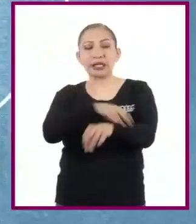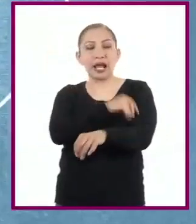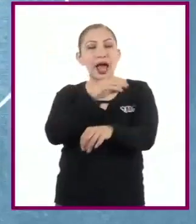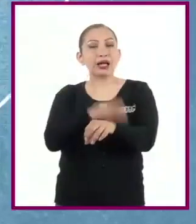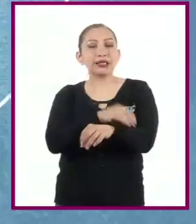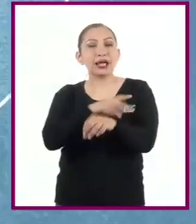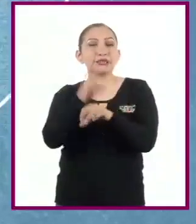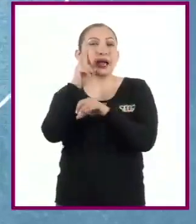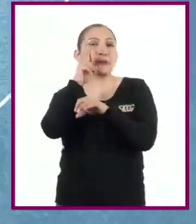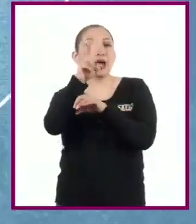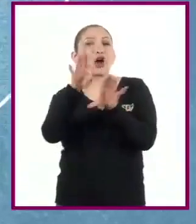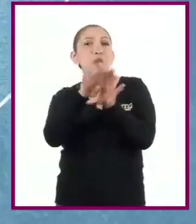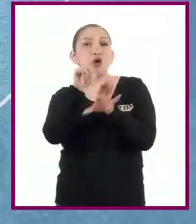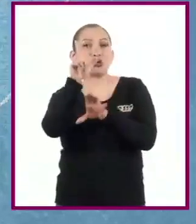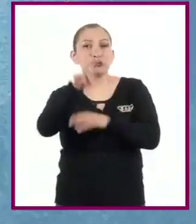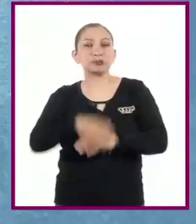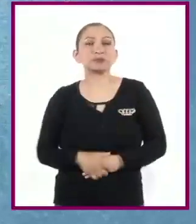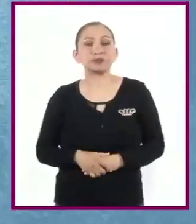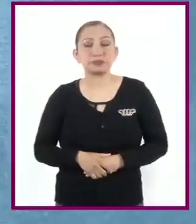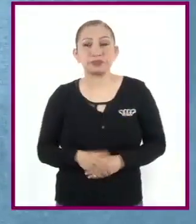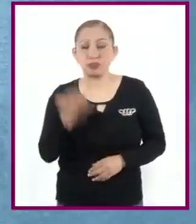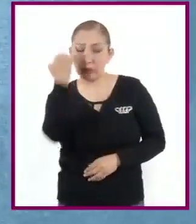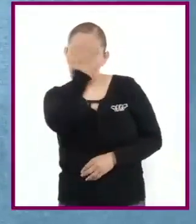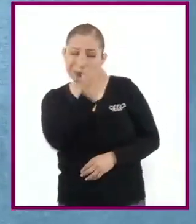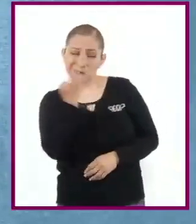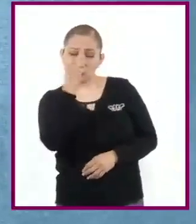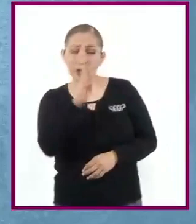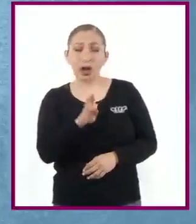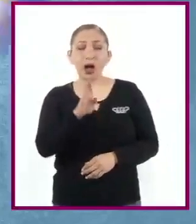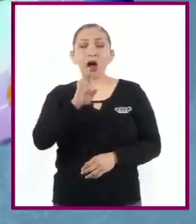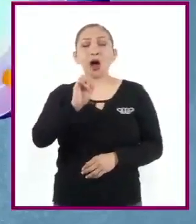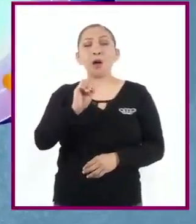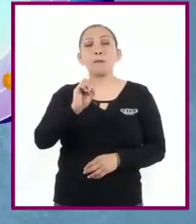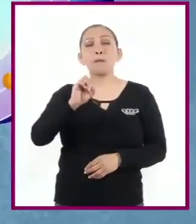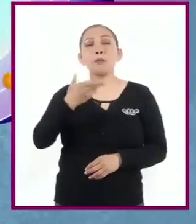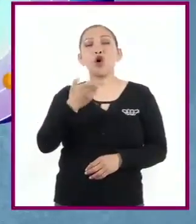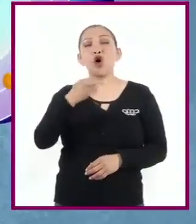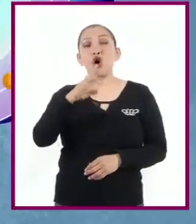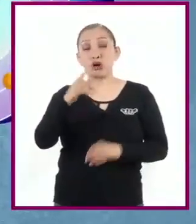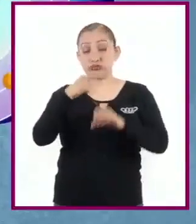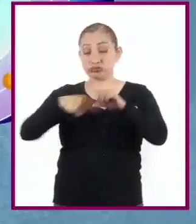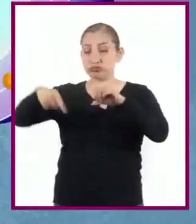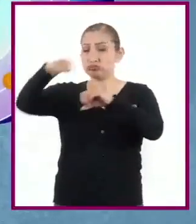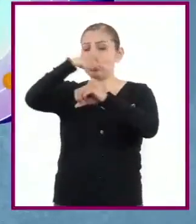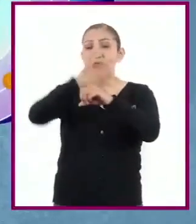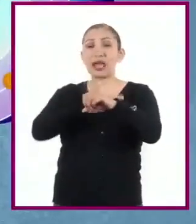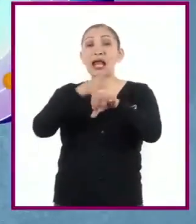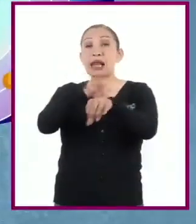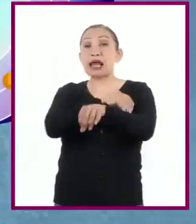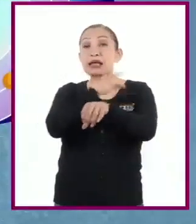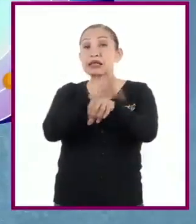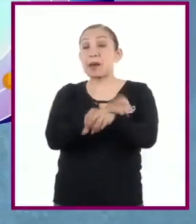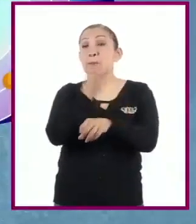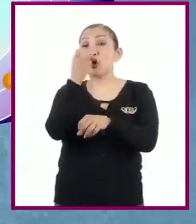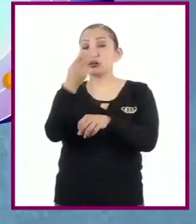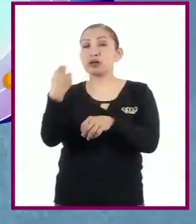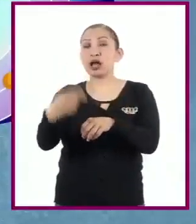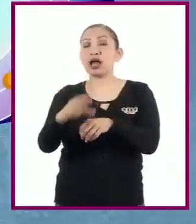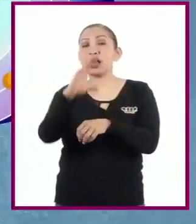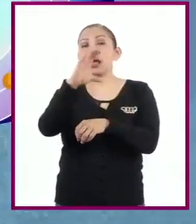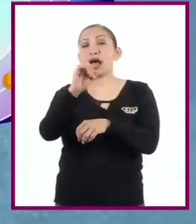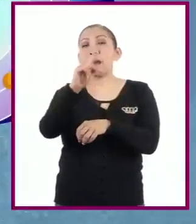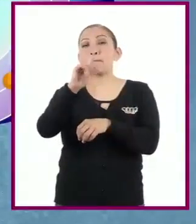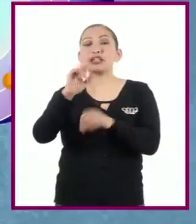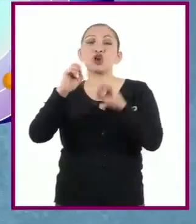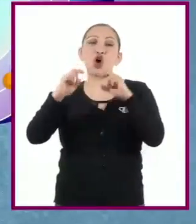energía que se manifestaba como luz. De acuerdo con Bohr, las órbitas contenían una cantidad de energía. Por esta razón las llamó capas